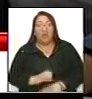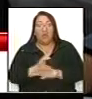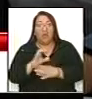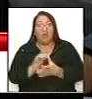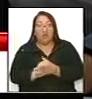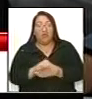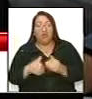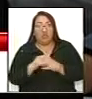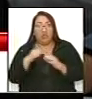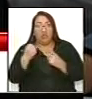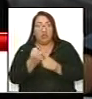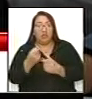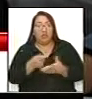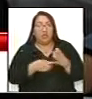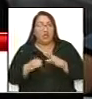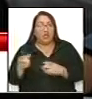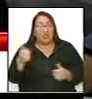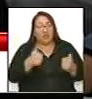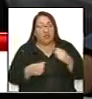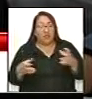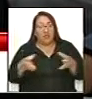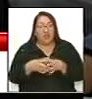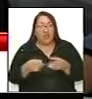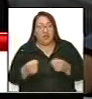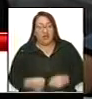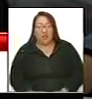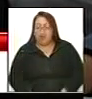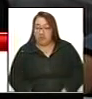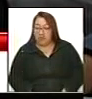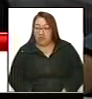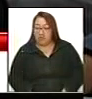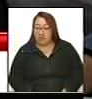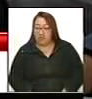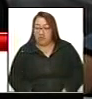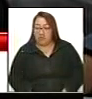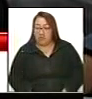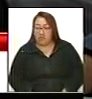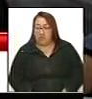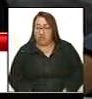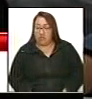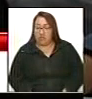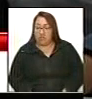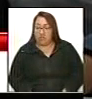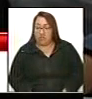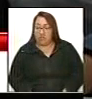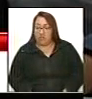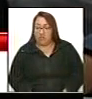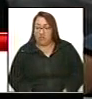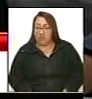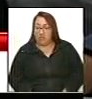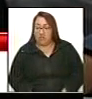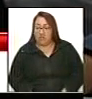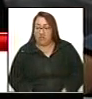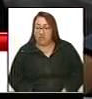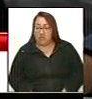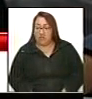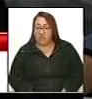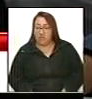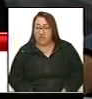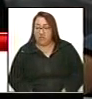Las sociedades, ¿qué hacen? Administran dineros, ¿no? Y cobramos el gasto de administración, tenemos un porcentaje para atender